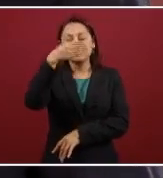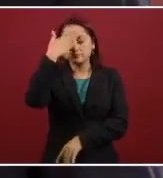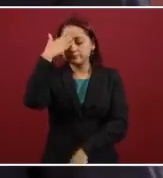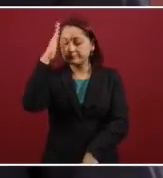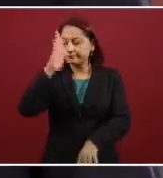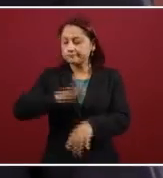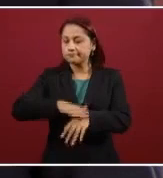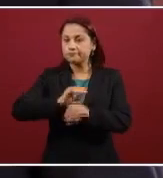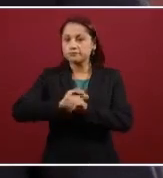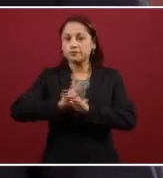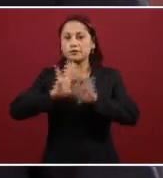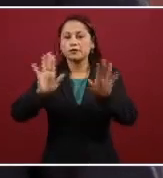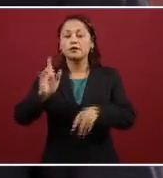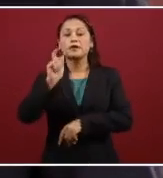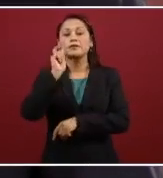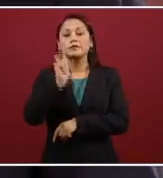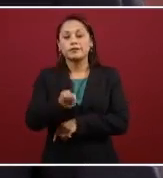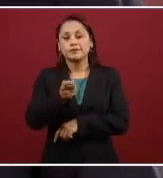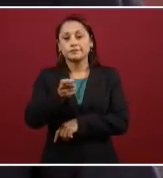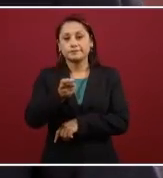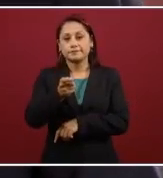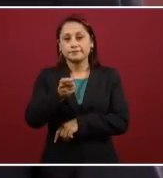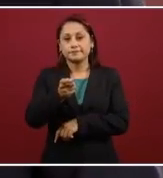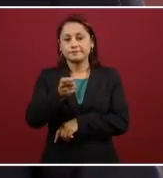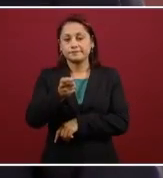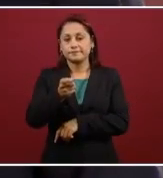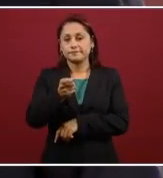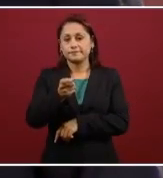en nada la